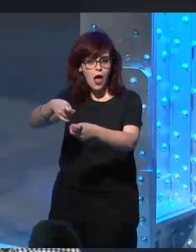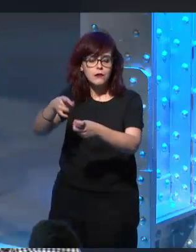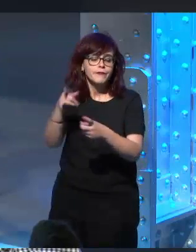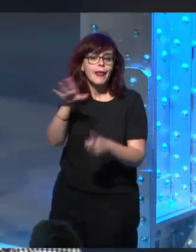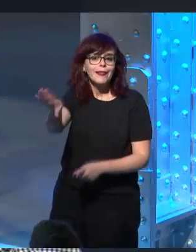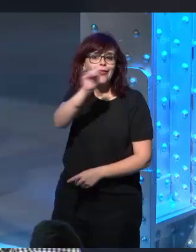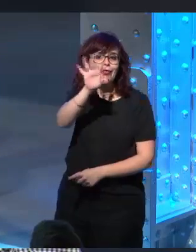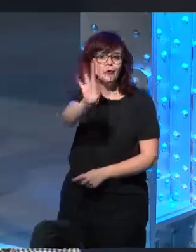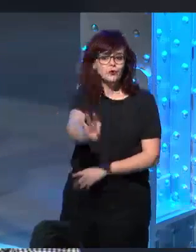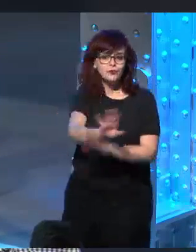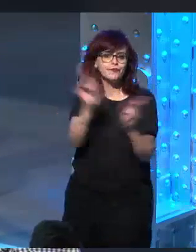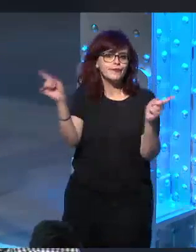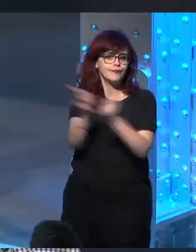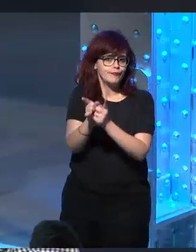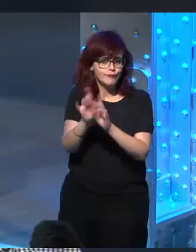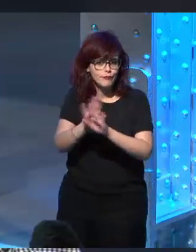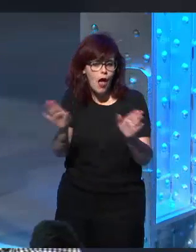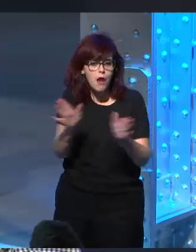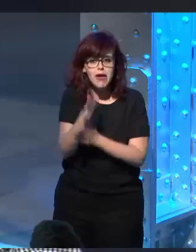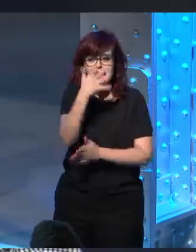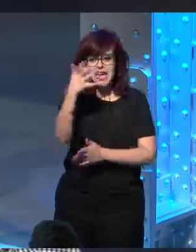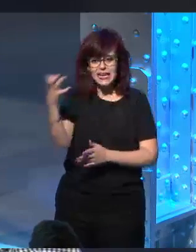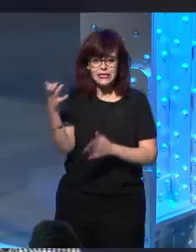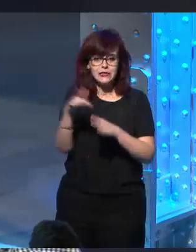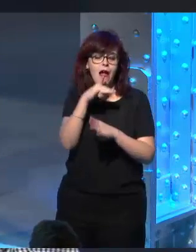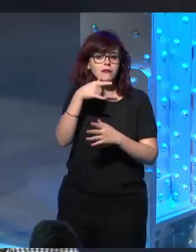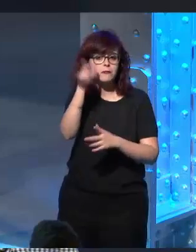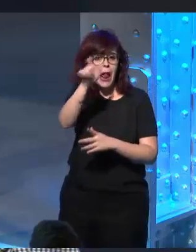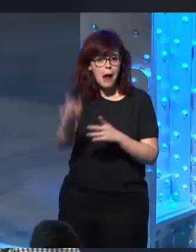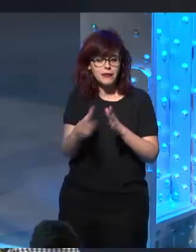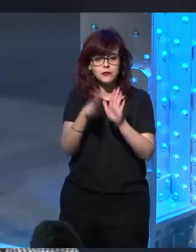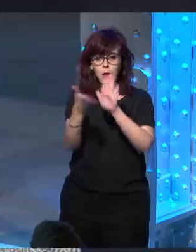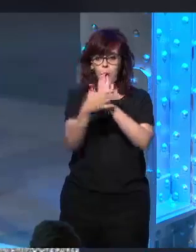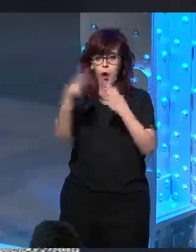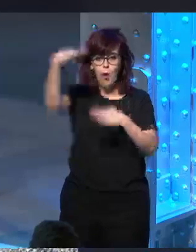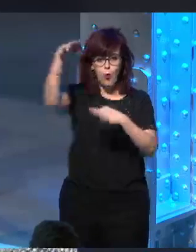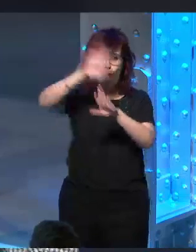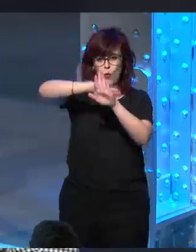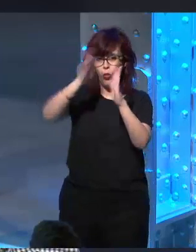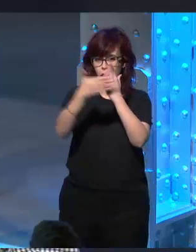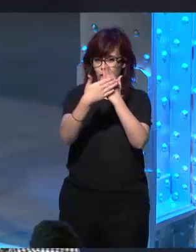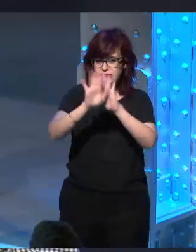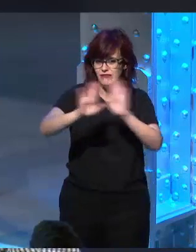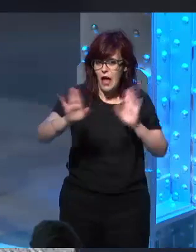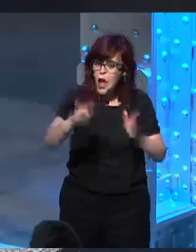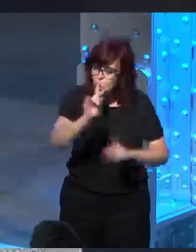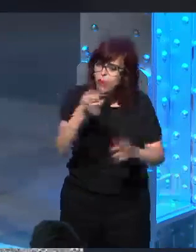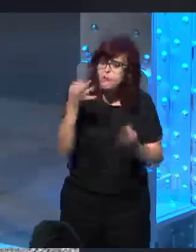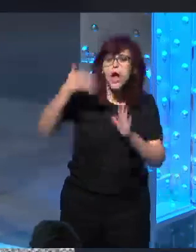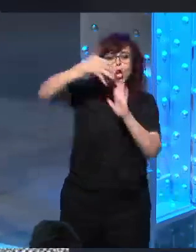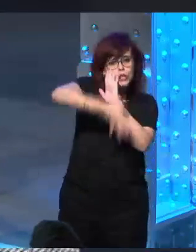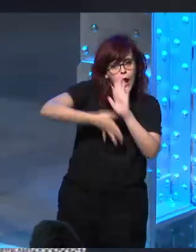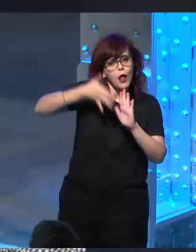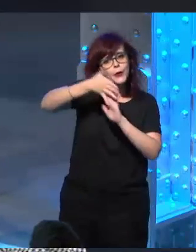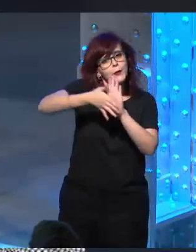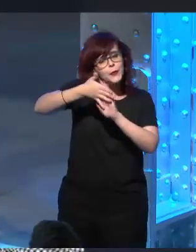en 5 minutos y en 500 palabras, son 2 caras, tienes que nosotros te vamos a contar cómo es a nivel